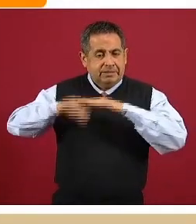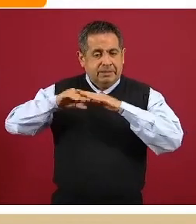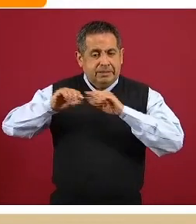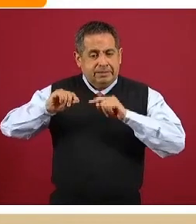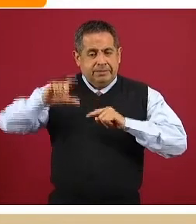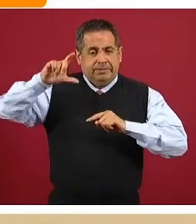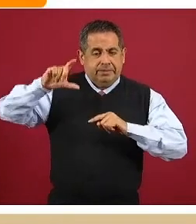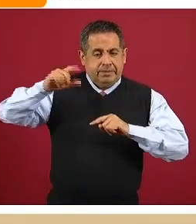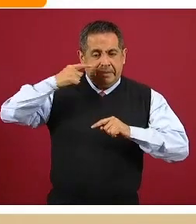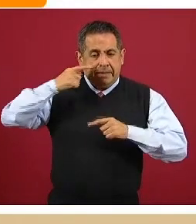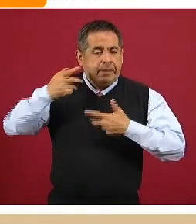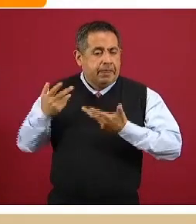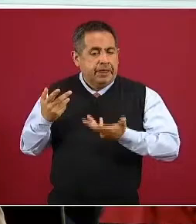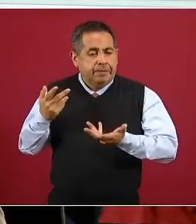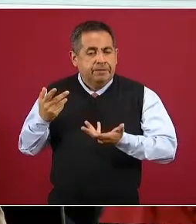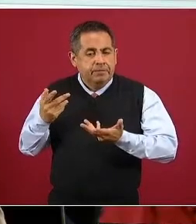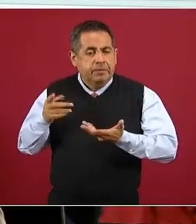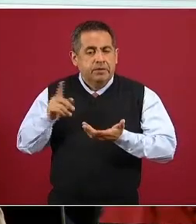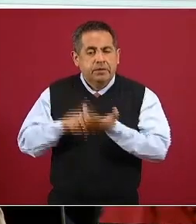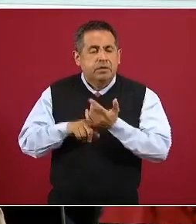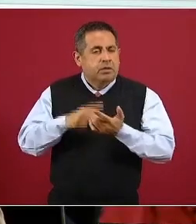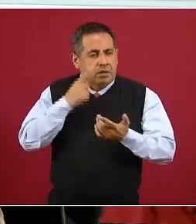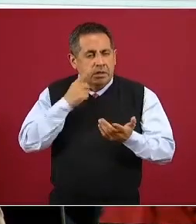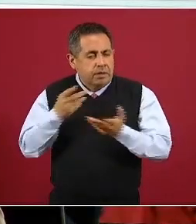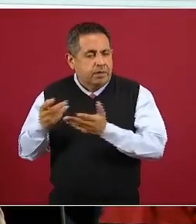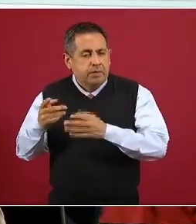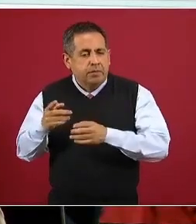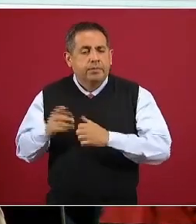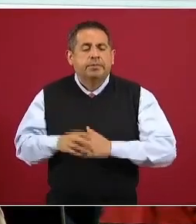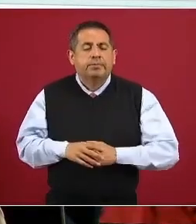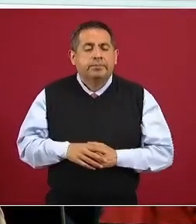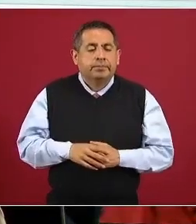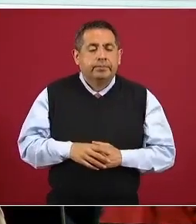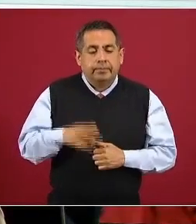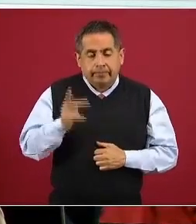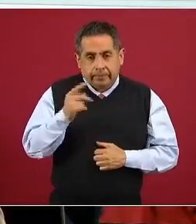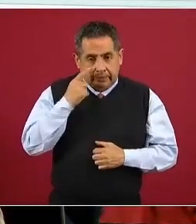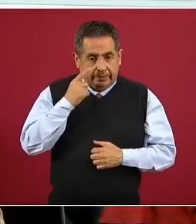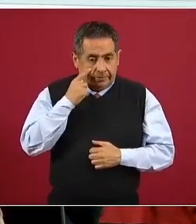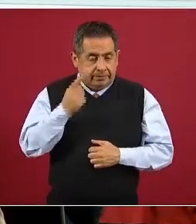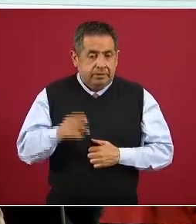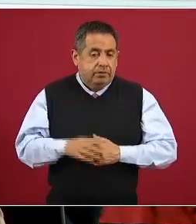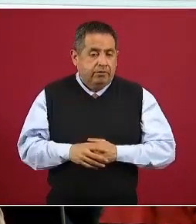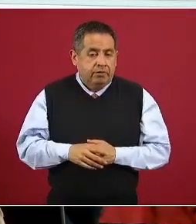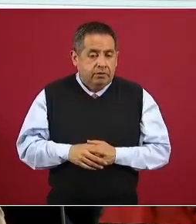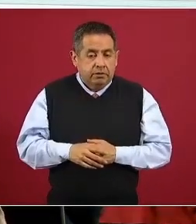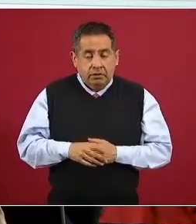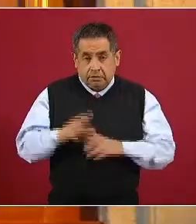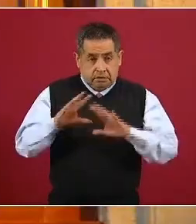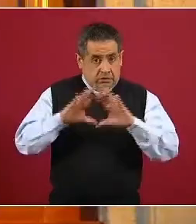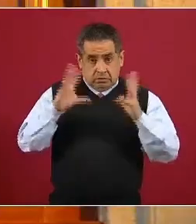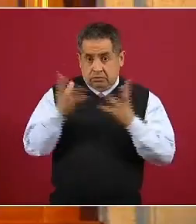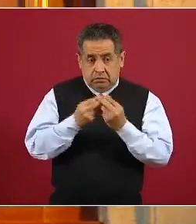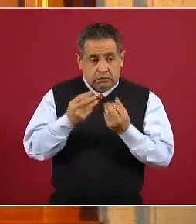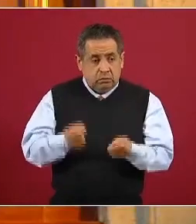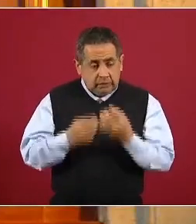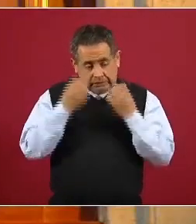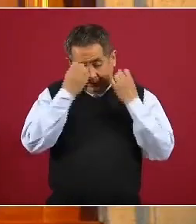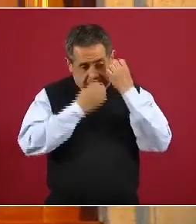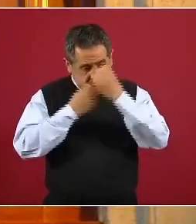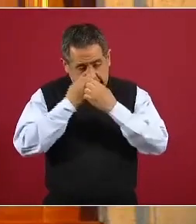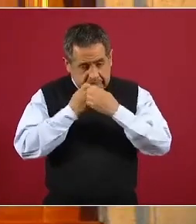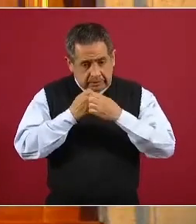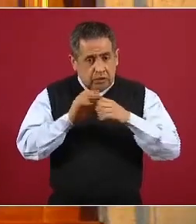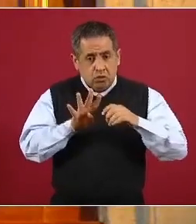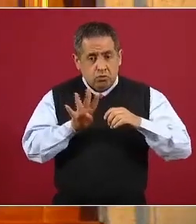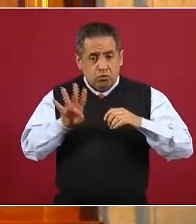la columna, independientemente del color que tiene. Pero a pesar de que ese número total de muestras y que esa altura